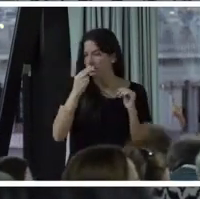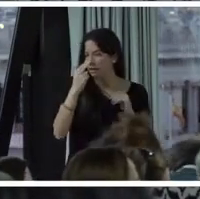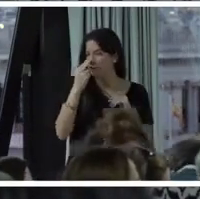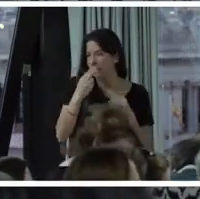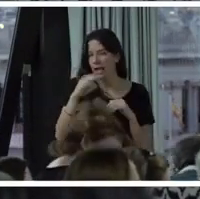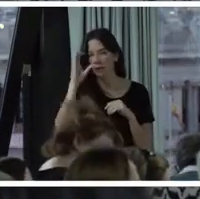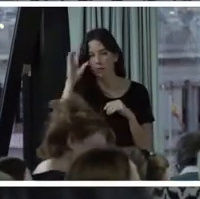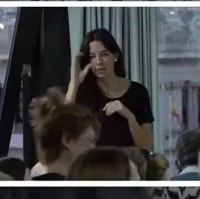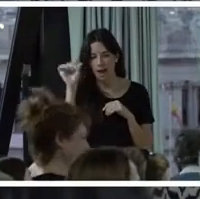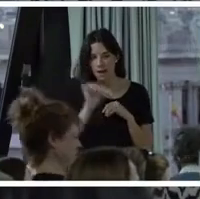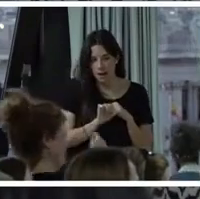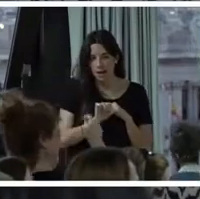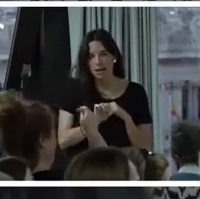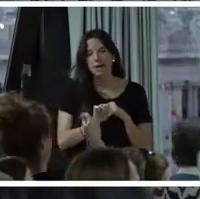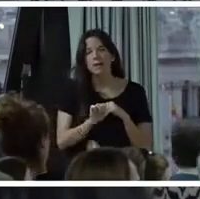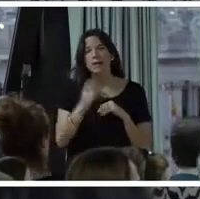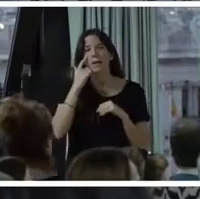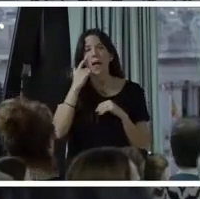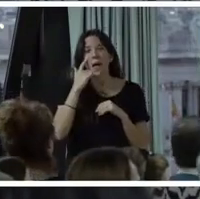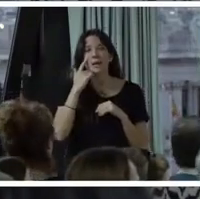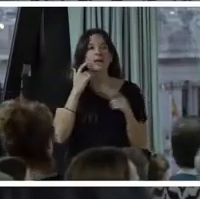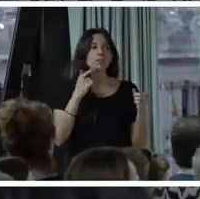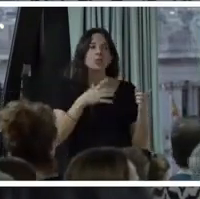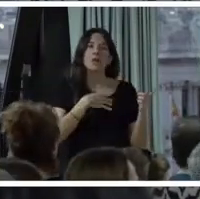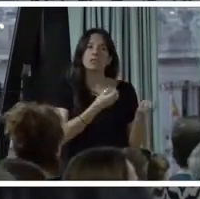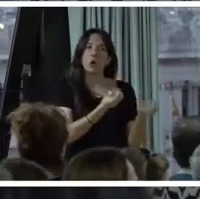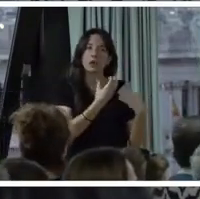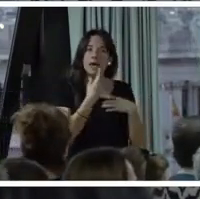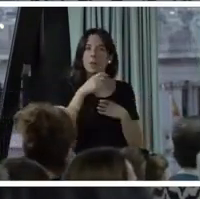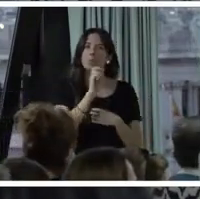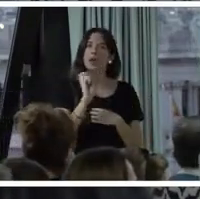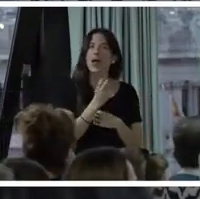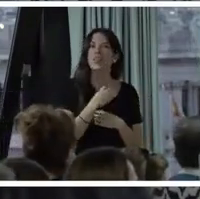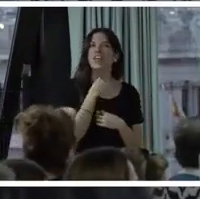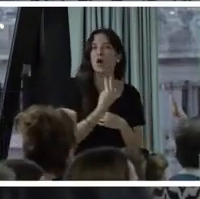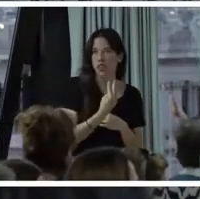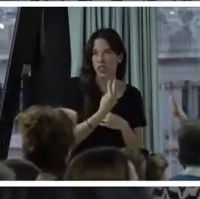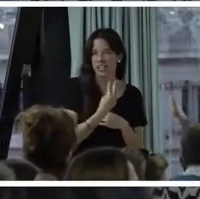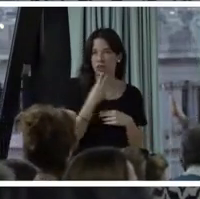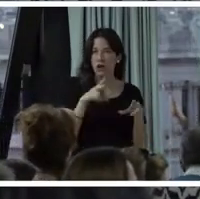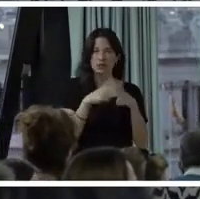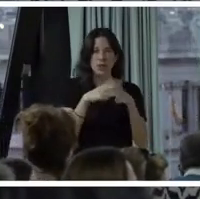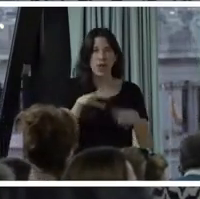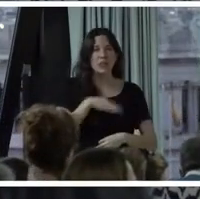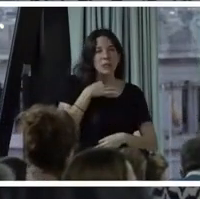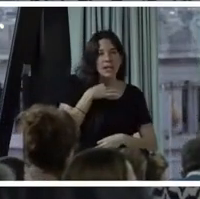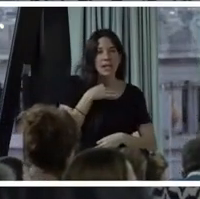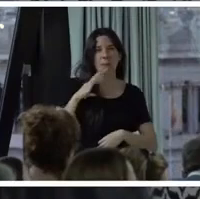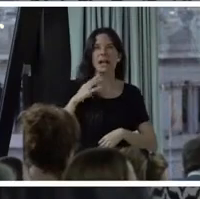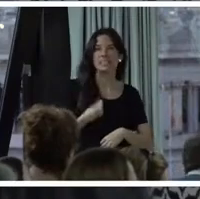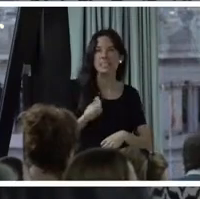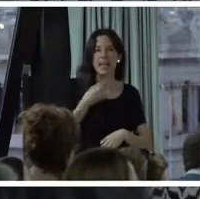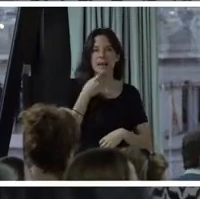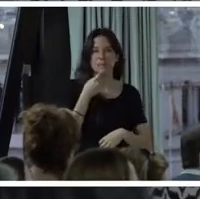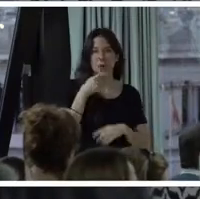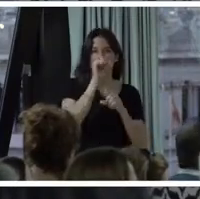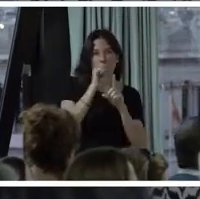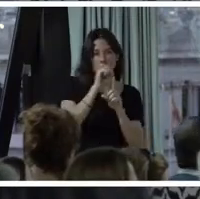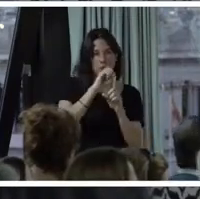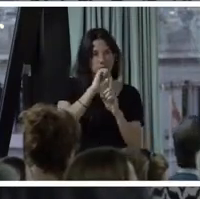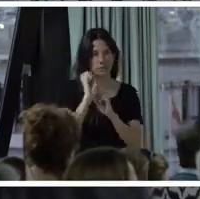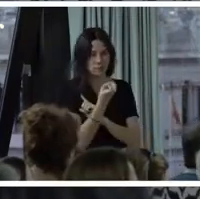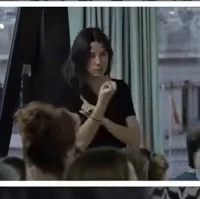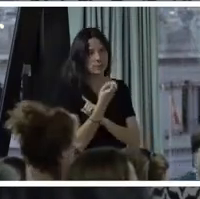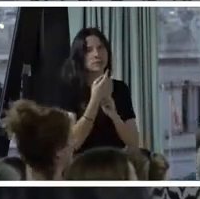Escuchar eh cómo nos puedes hablar de la prud realidad de Voces que tiene la sociedad civil Palestina de la perspectiva